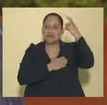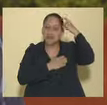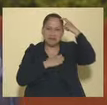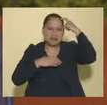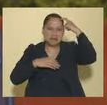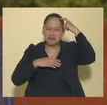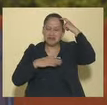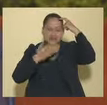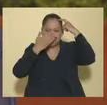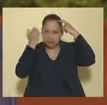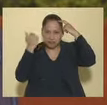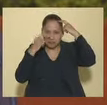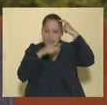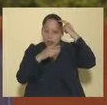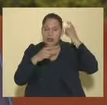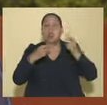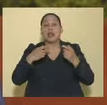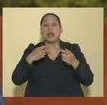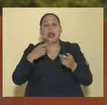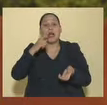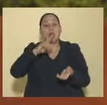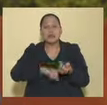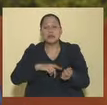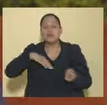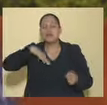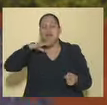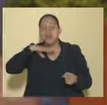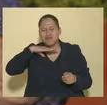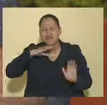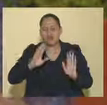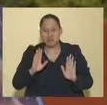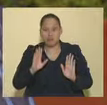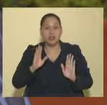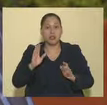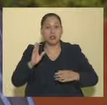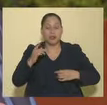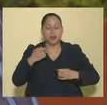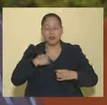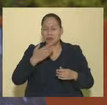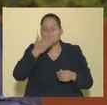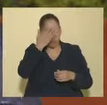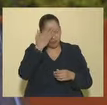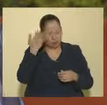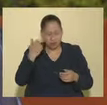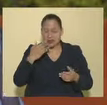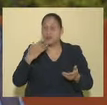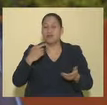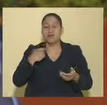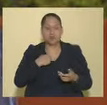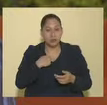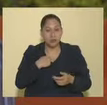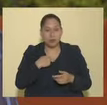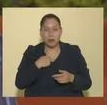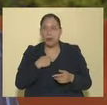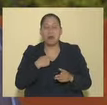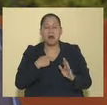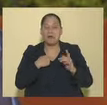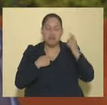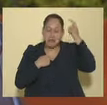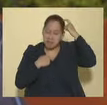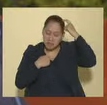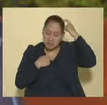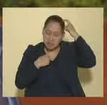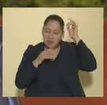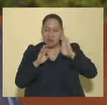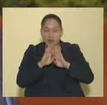esta? Donde inconscientemente, es decir, no me doy cuenta, no soy consciente de